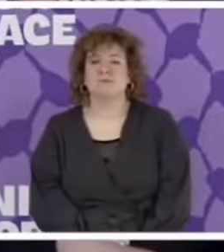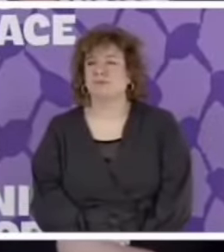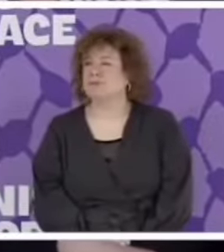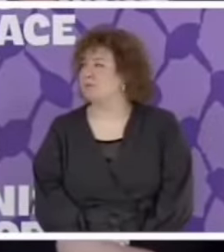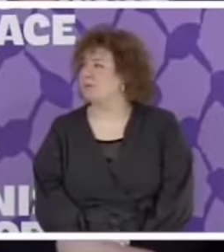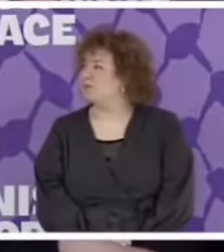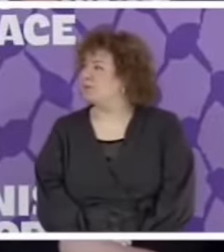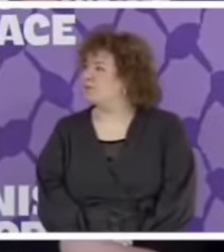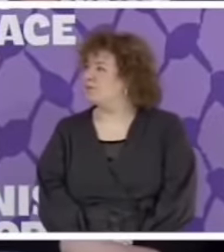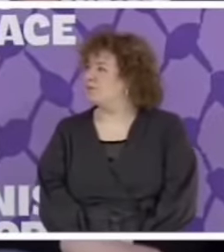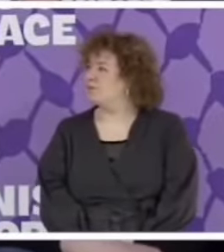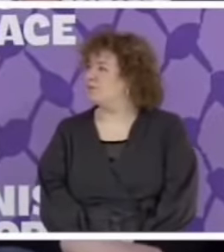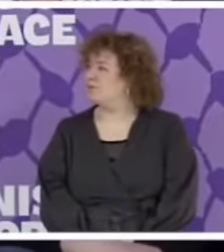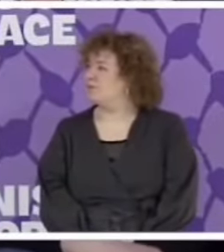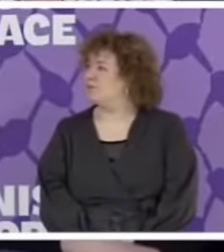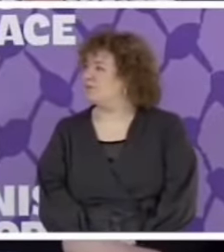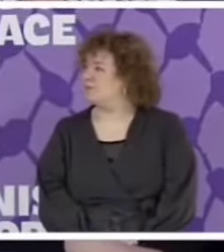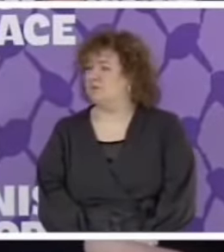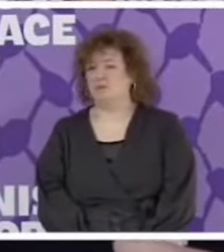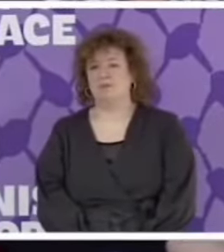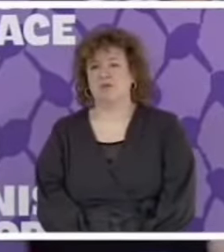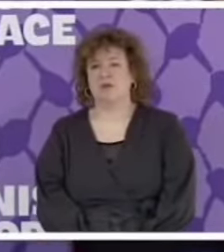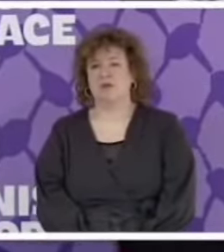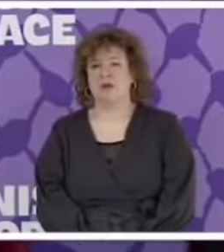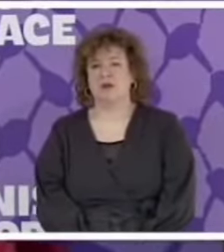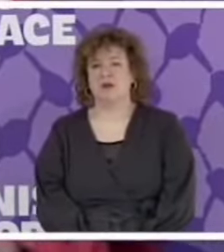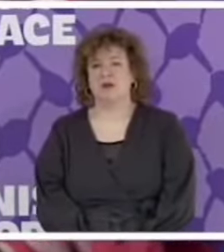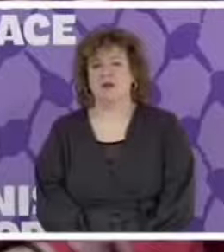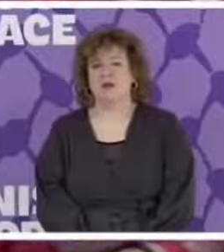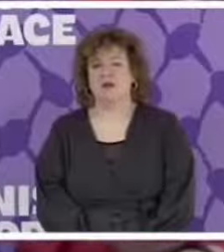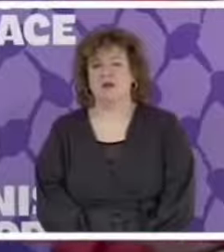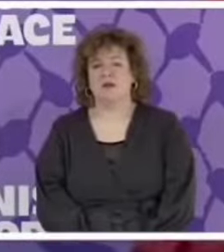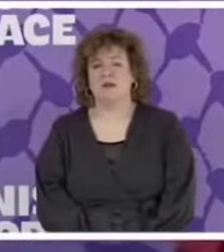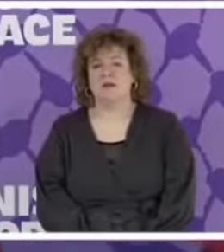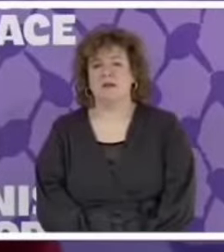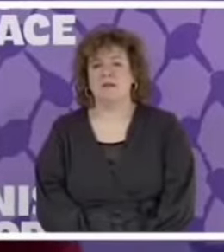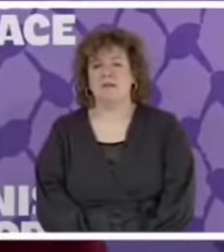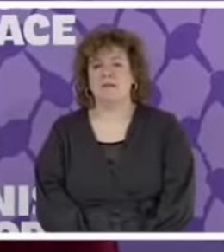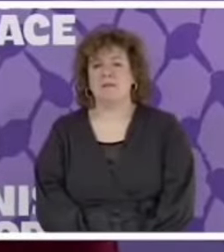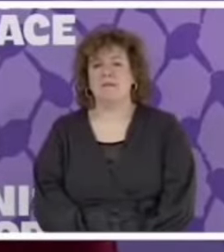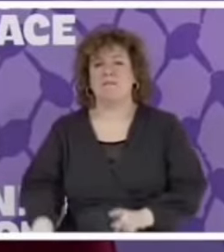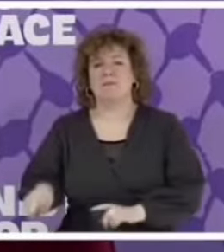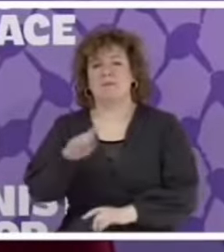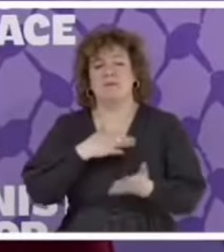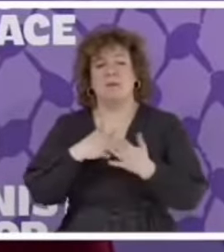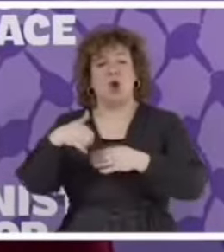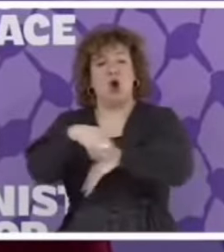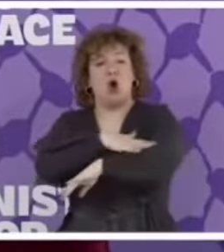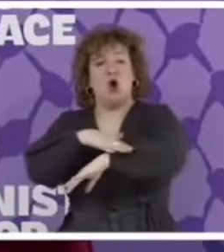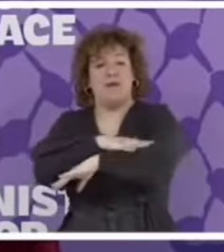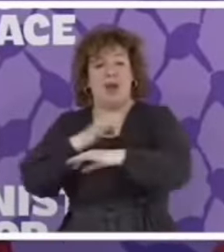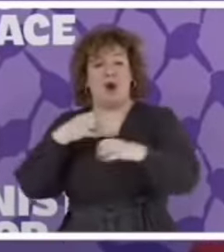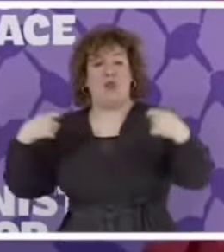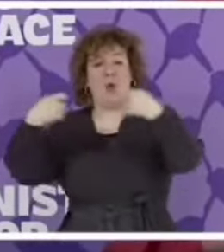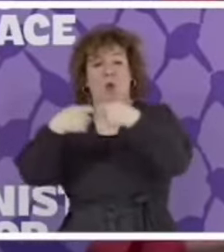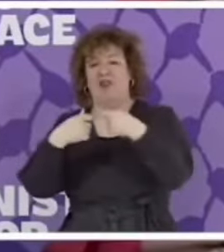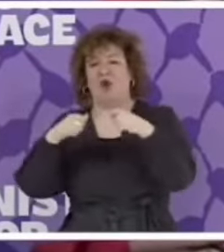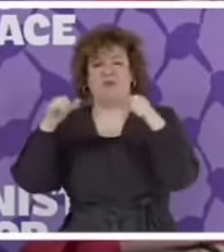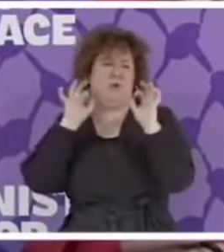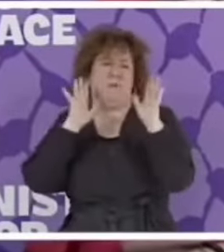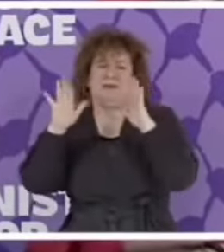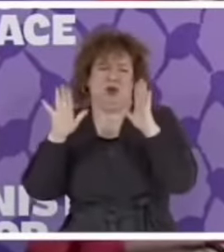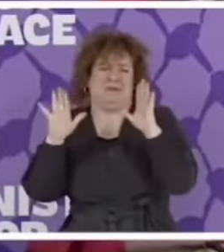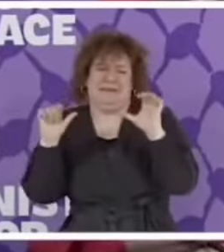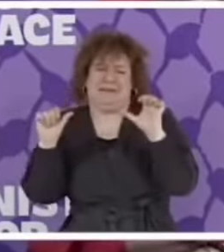hubo un momento, seguramente la crisis más importante que hemos vivido en el gobierno de coalición,